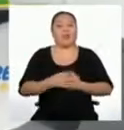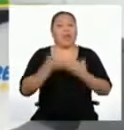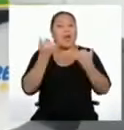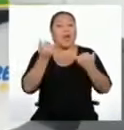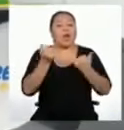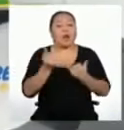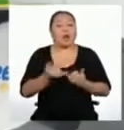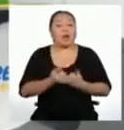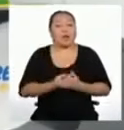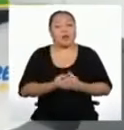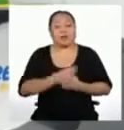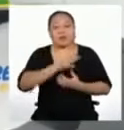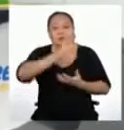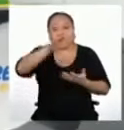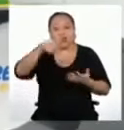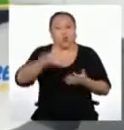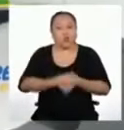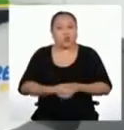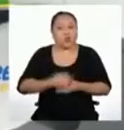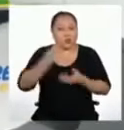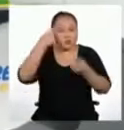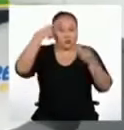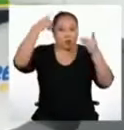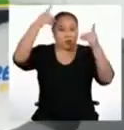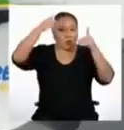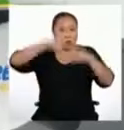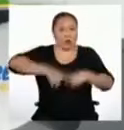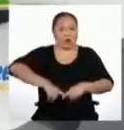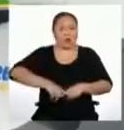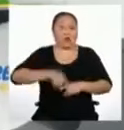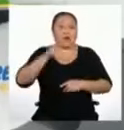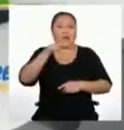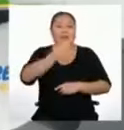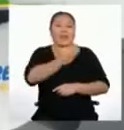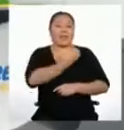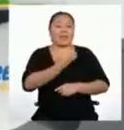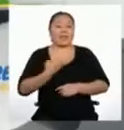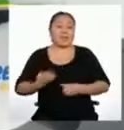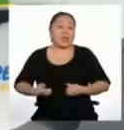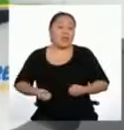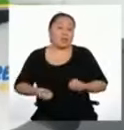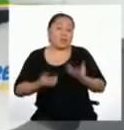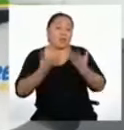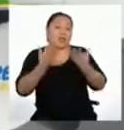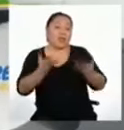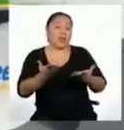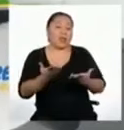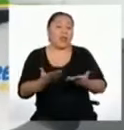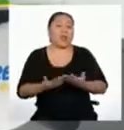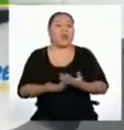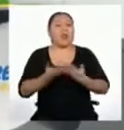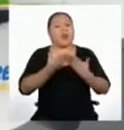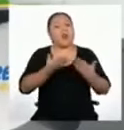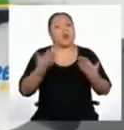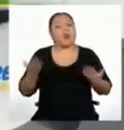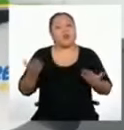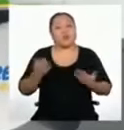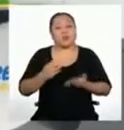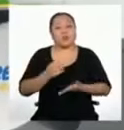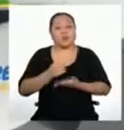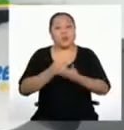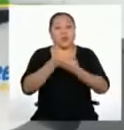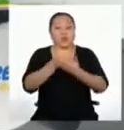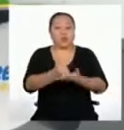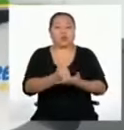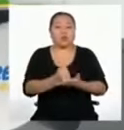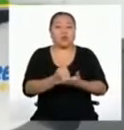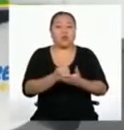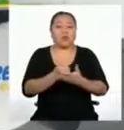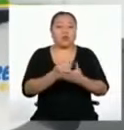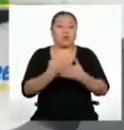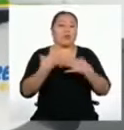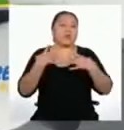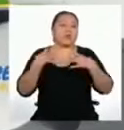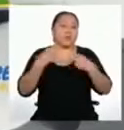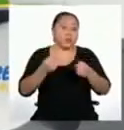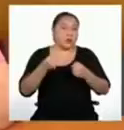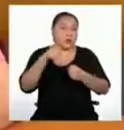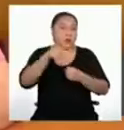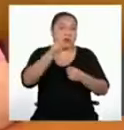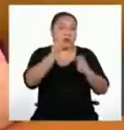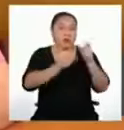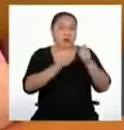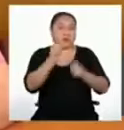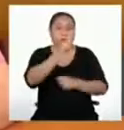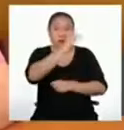en que el Estado debe velar por crear condiciones mínimas para el desarrollo de las personas, sin hacer diferencias. Nunca nos olvidemos de